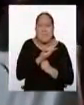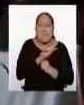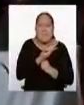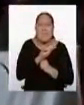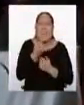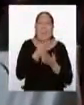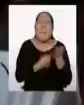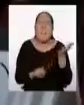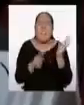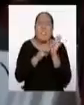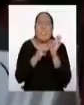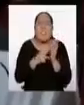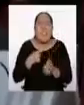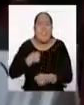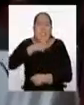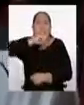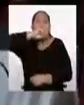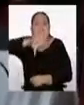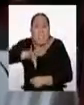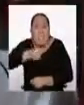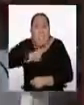de qué estamos hablando,